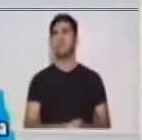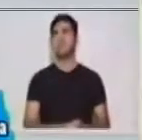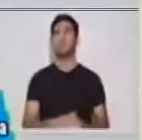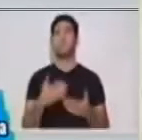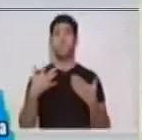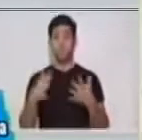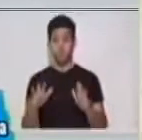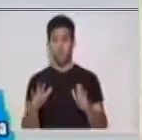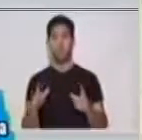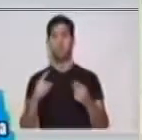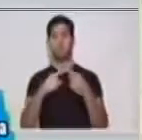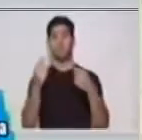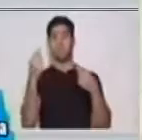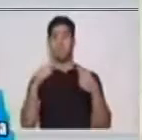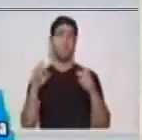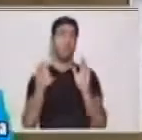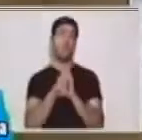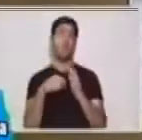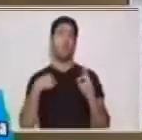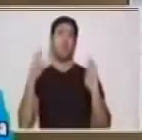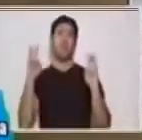va a ser sobre las mascotas.